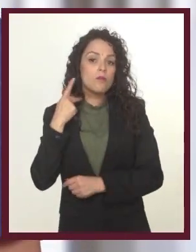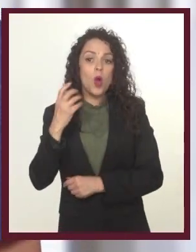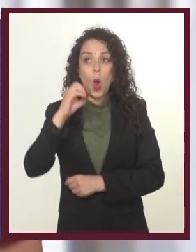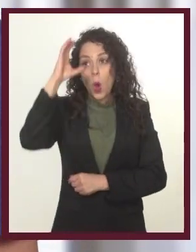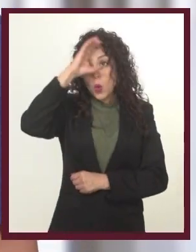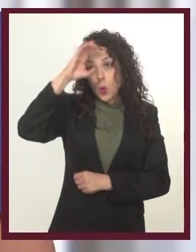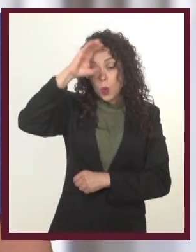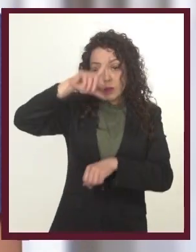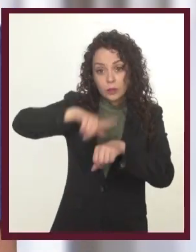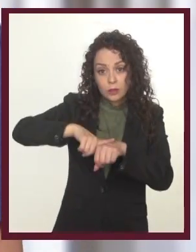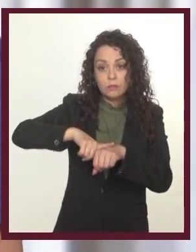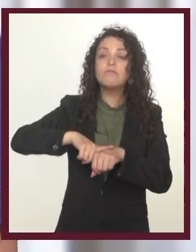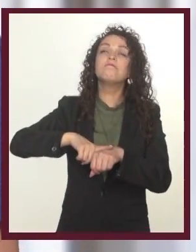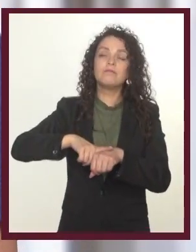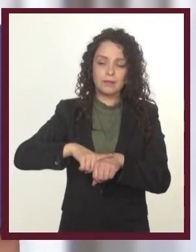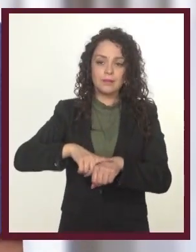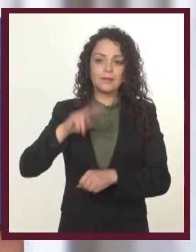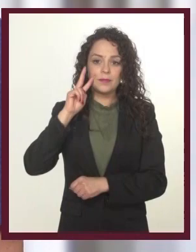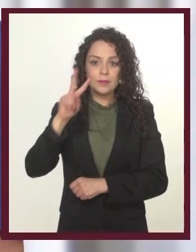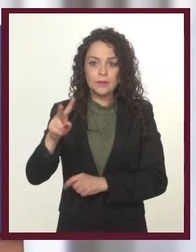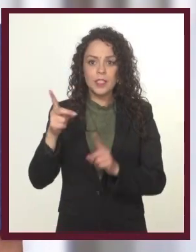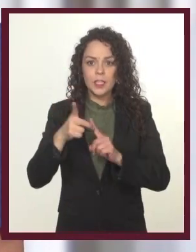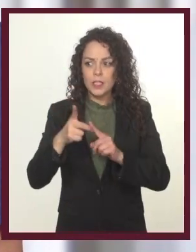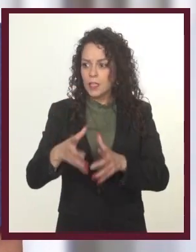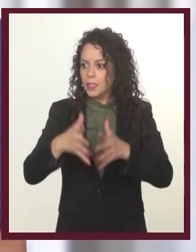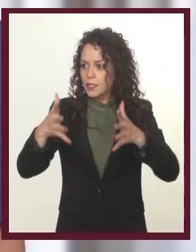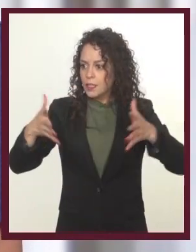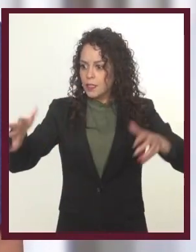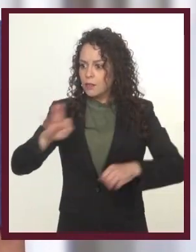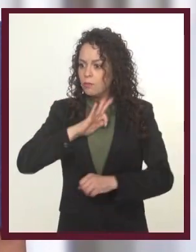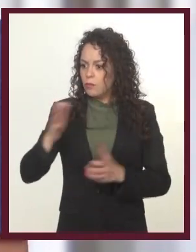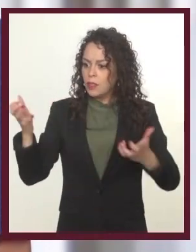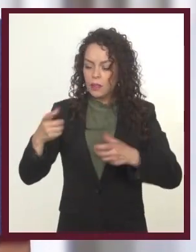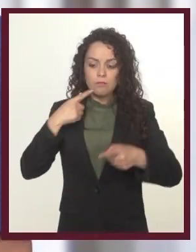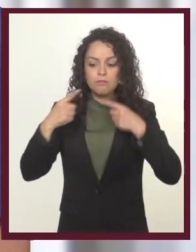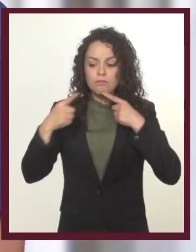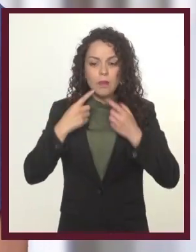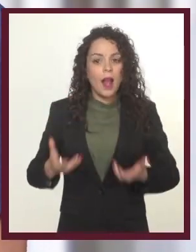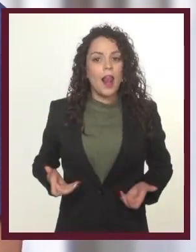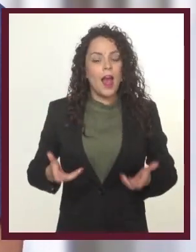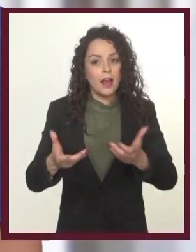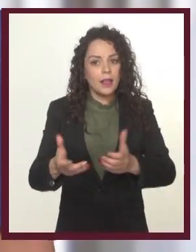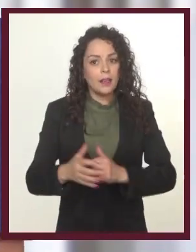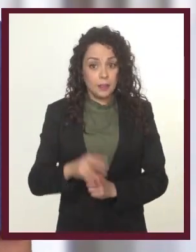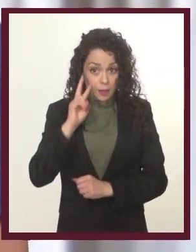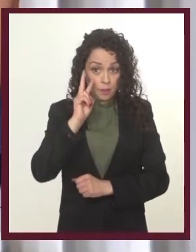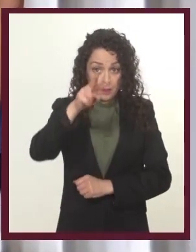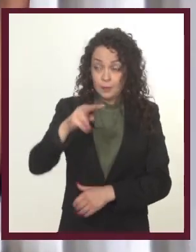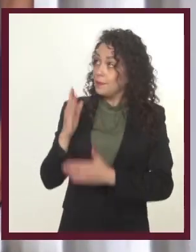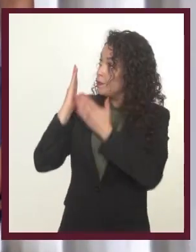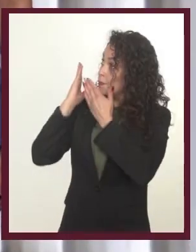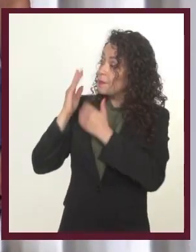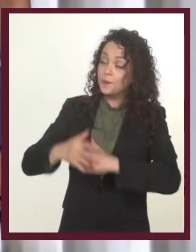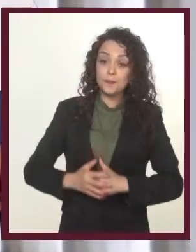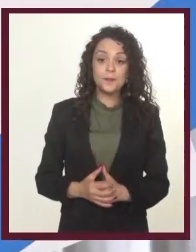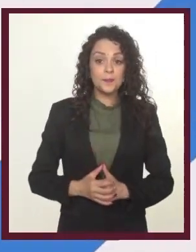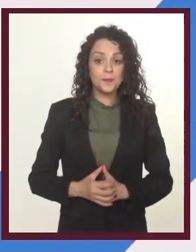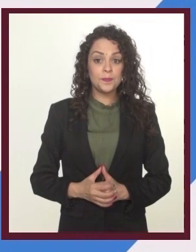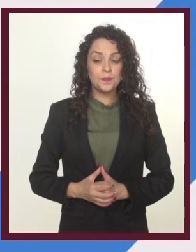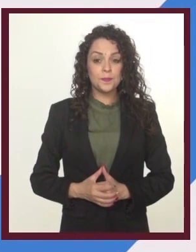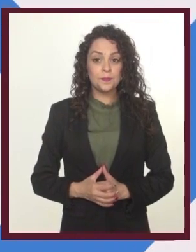la cultura, bien pueden ilustrar las dimensiones en las que se puede construir ese diálogo en el espacio público. Mira.